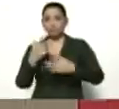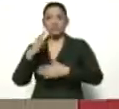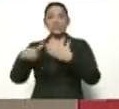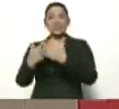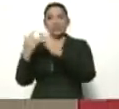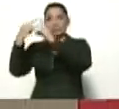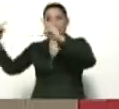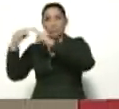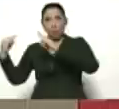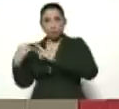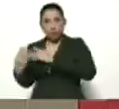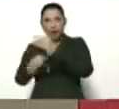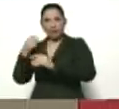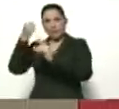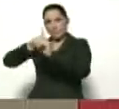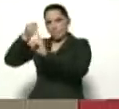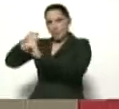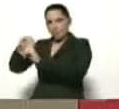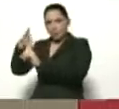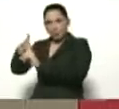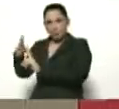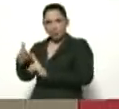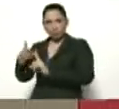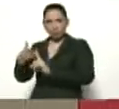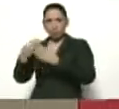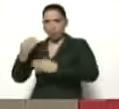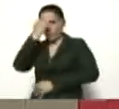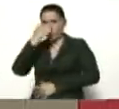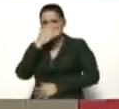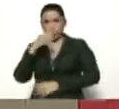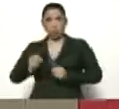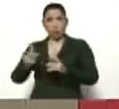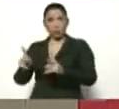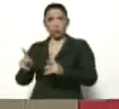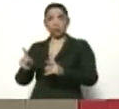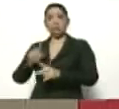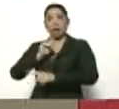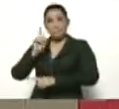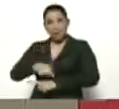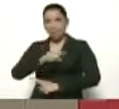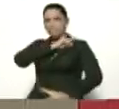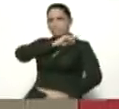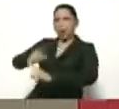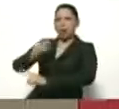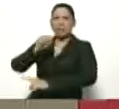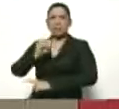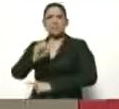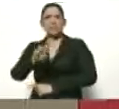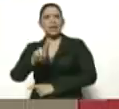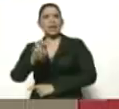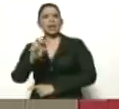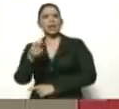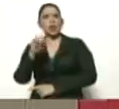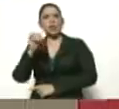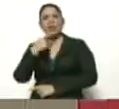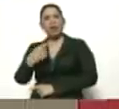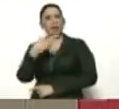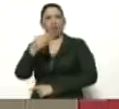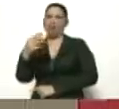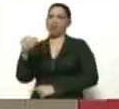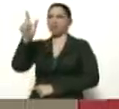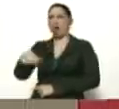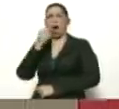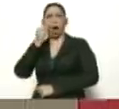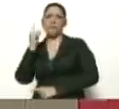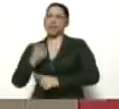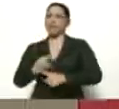campamentos para ser entrenados como paramilitares en aquella oportunidad renunciaron a vergara también dijeron no no vergara tienes que